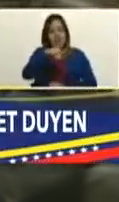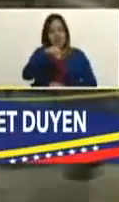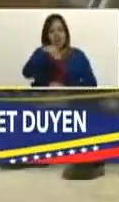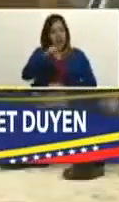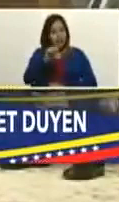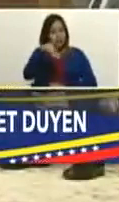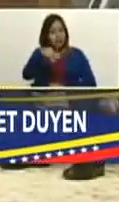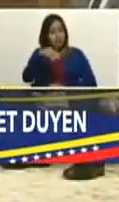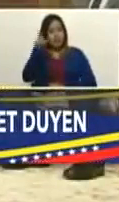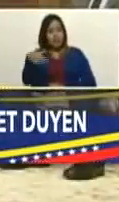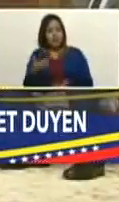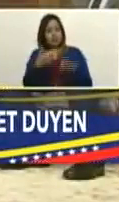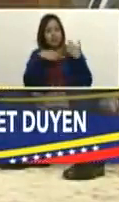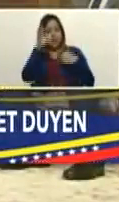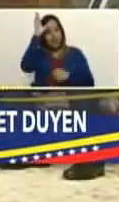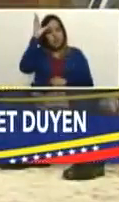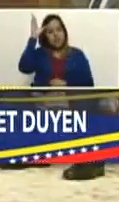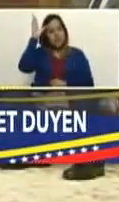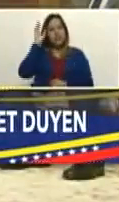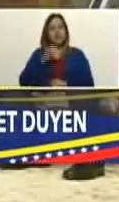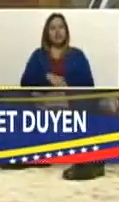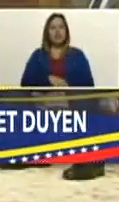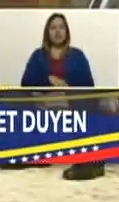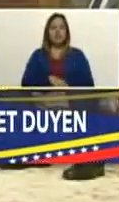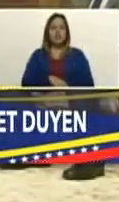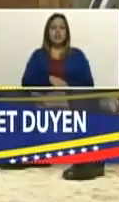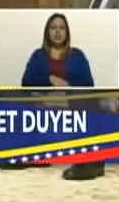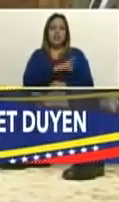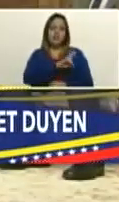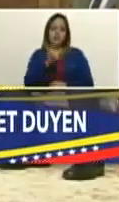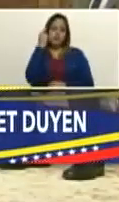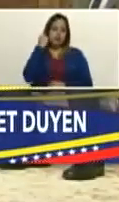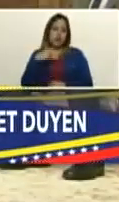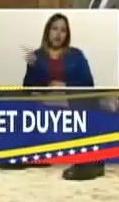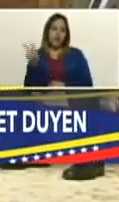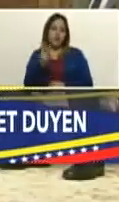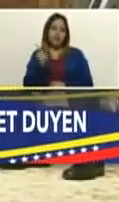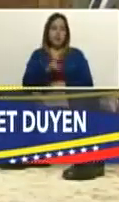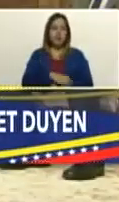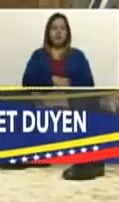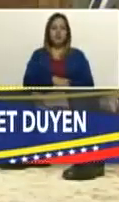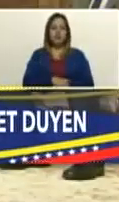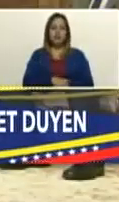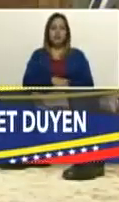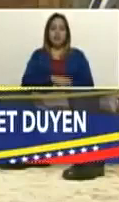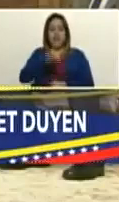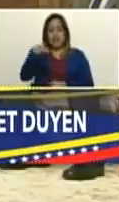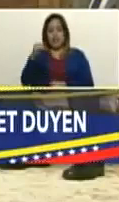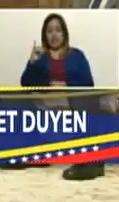canciller de la República Bolivariana de Venezuela, Iván Gil,